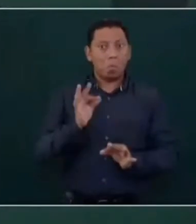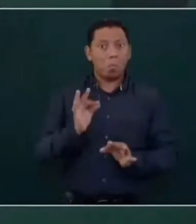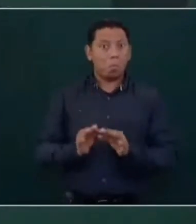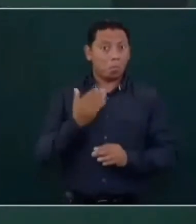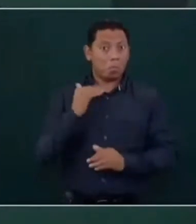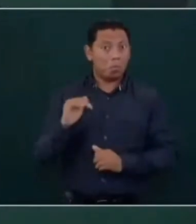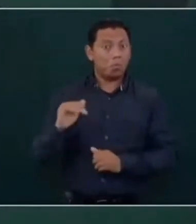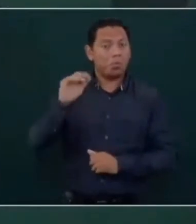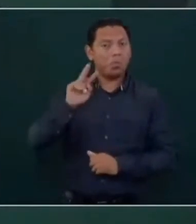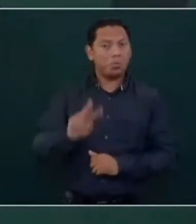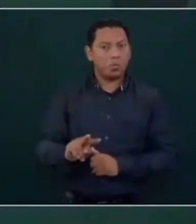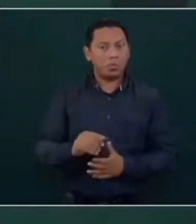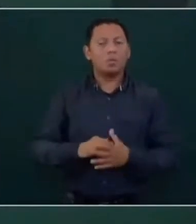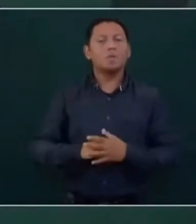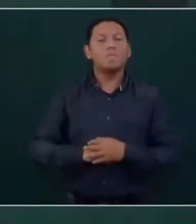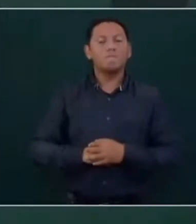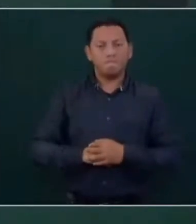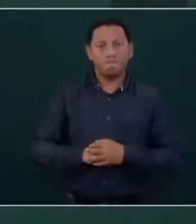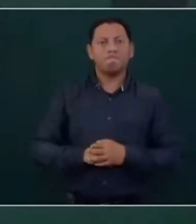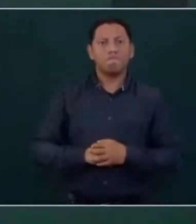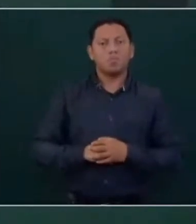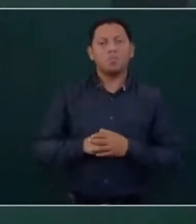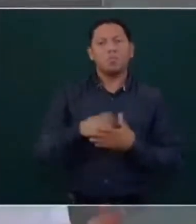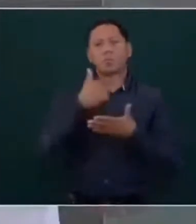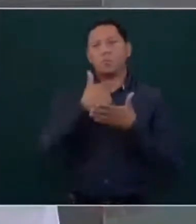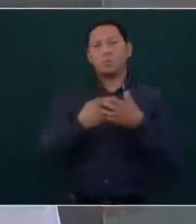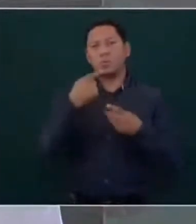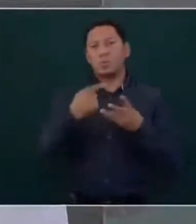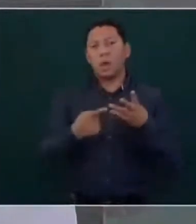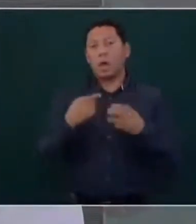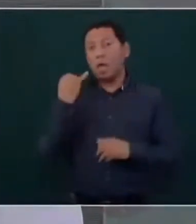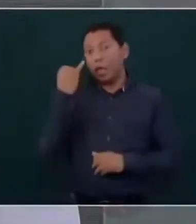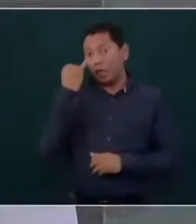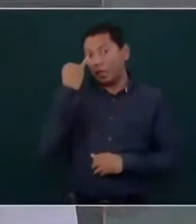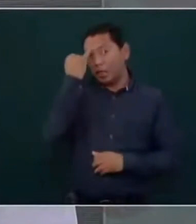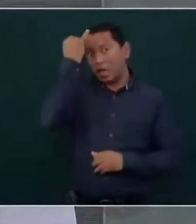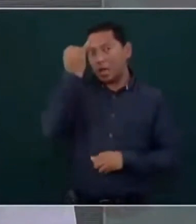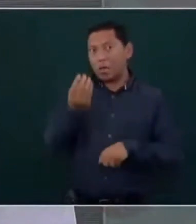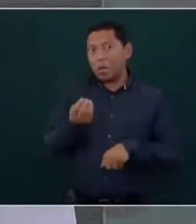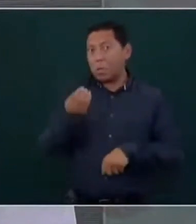que no se pueden inventar.